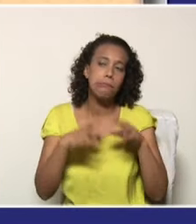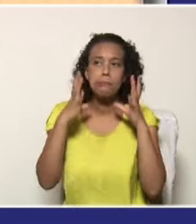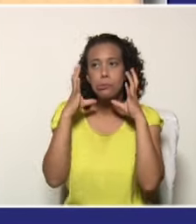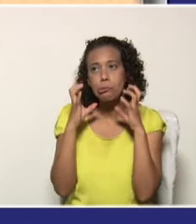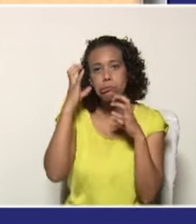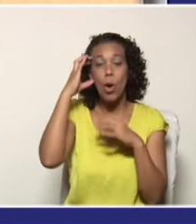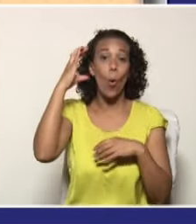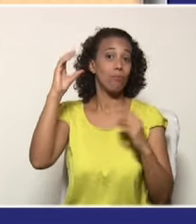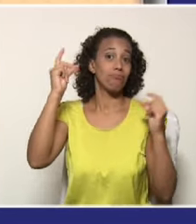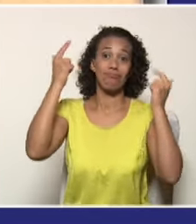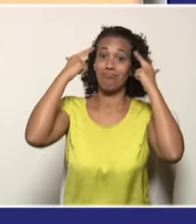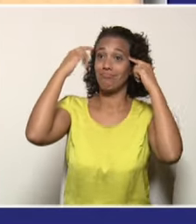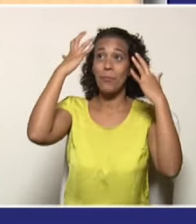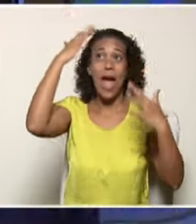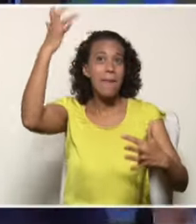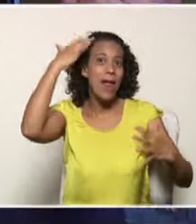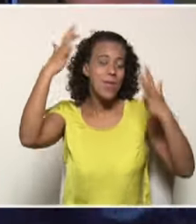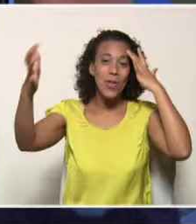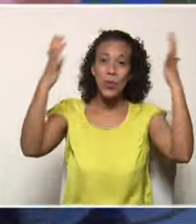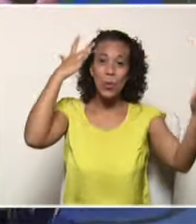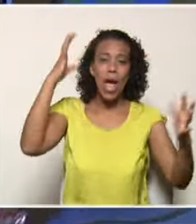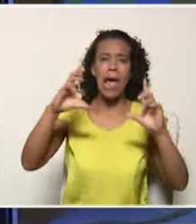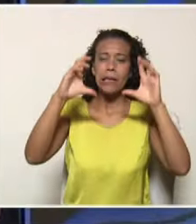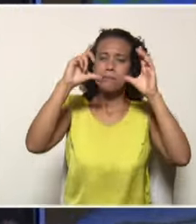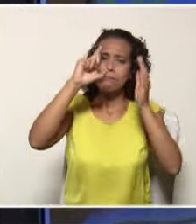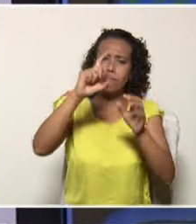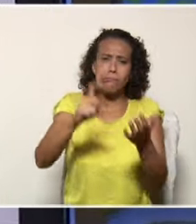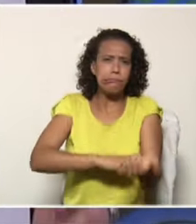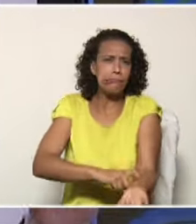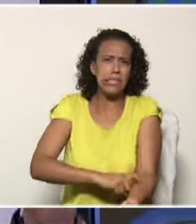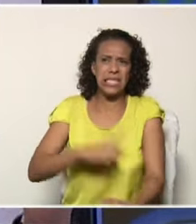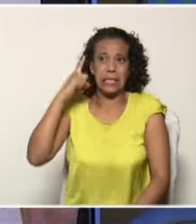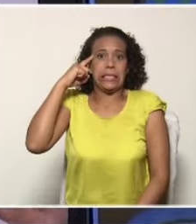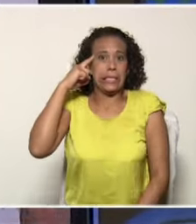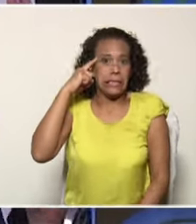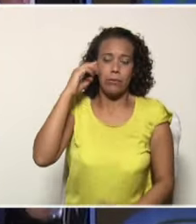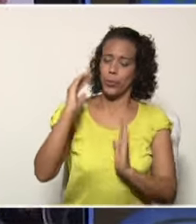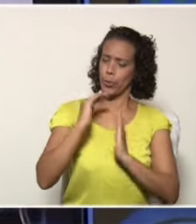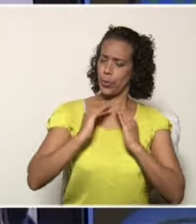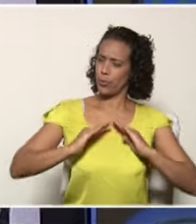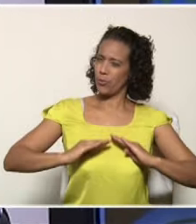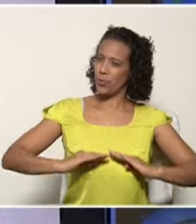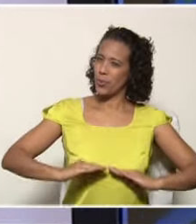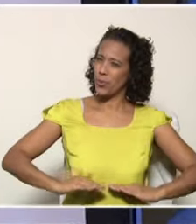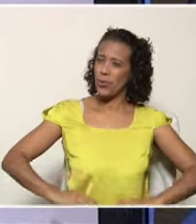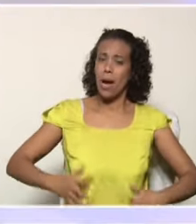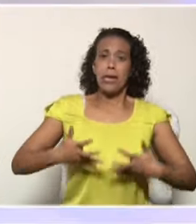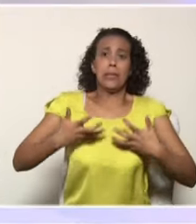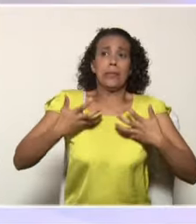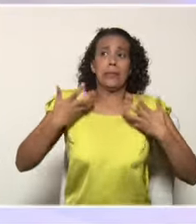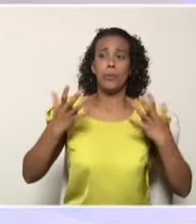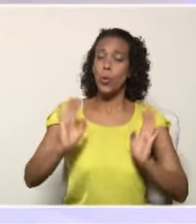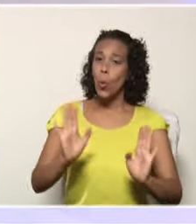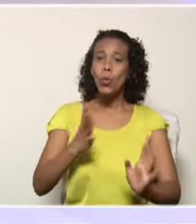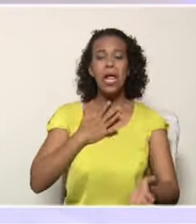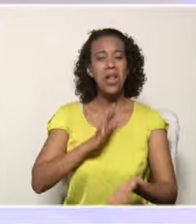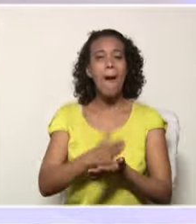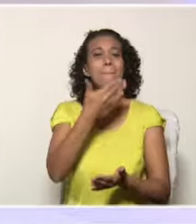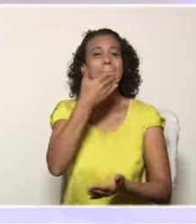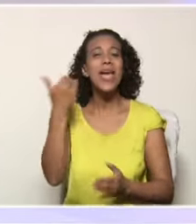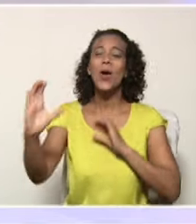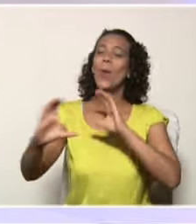mental, fomenta la imaginación, disminuyen los niveles de estrés, disminuye los niveles de ansiedad, mejora